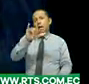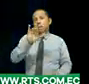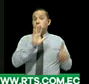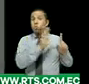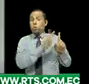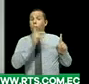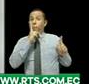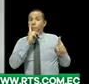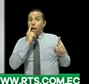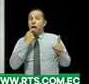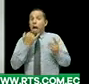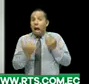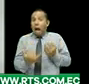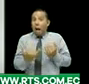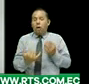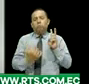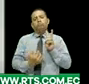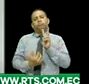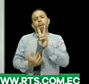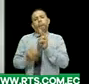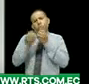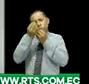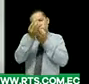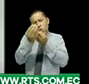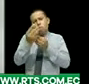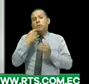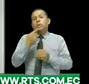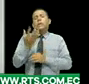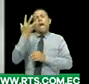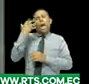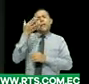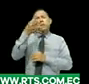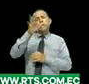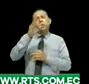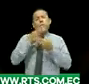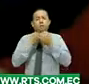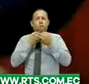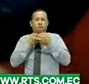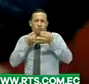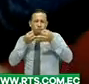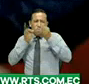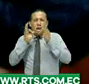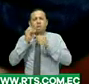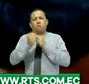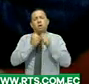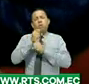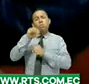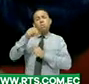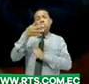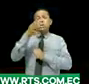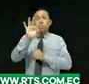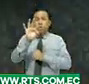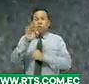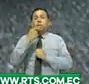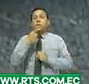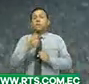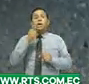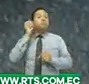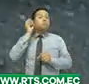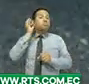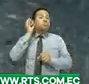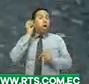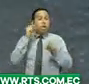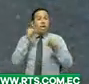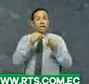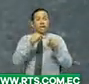que ellos indican habría sucedido aquel 19 de febrero del 2019, cuando Kerly circulaba en una motocicleta con